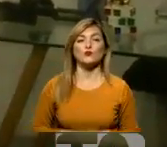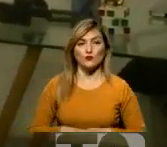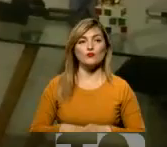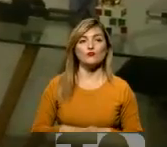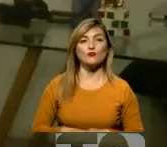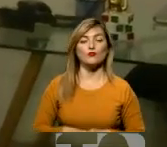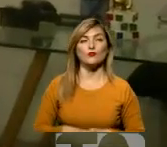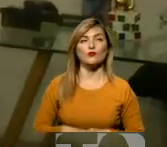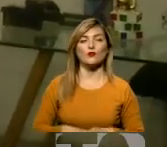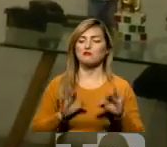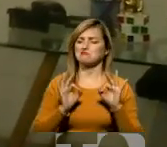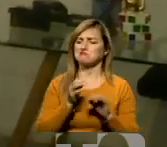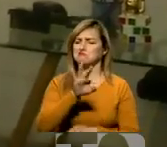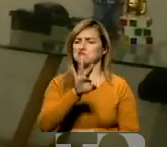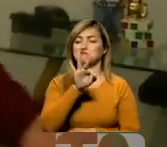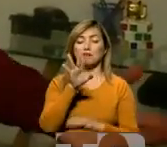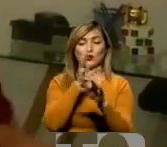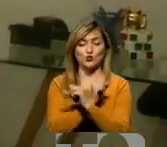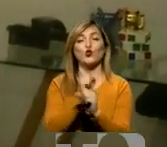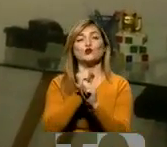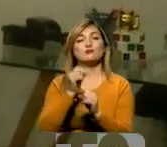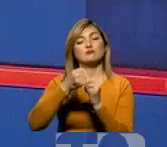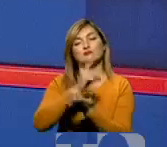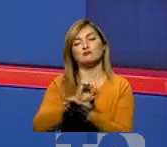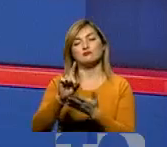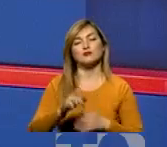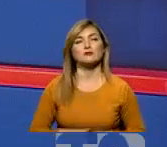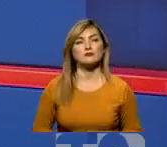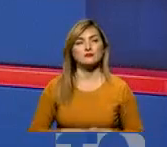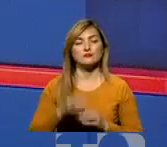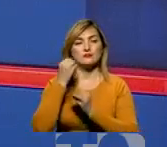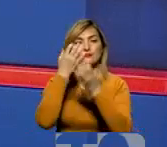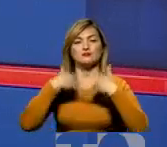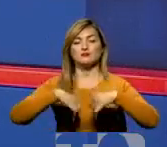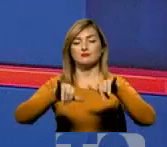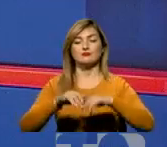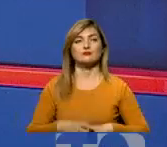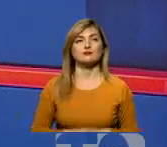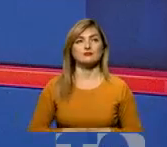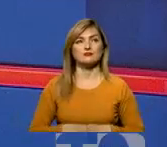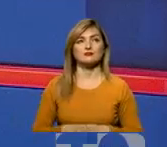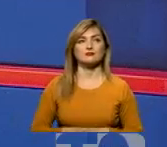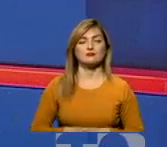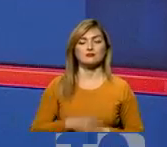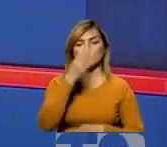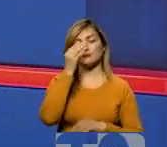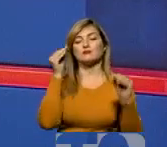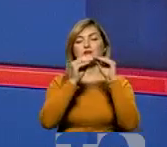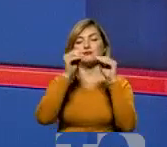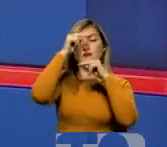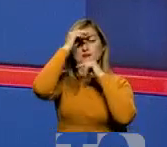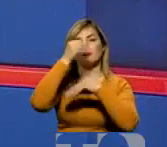ser esta una excelente opción para hoy en la noche o para el fin de semana. Con esta información volvemos a estudio contigo, Helen, que tienes más